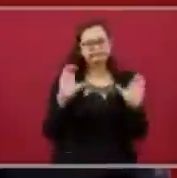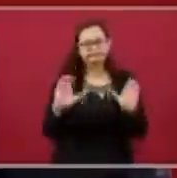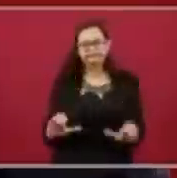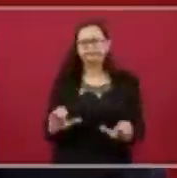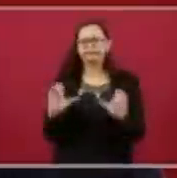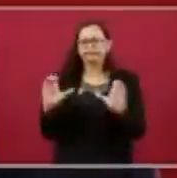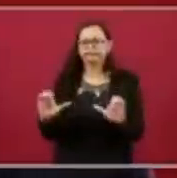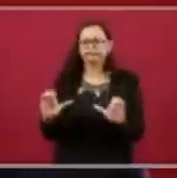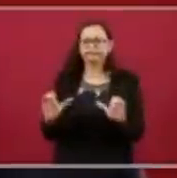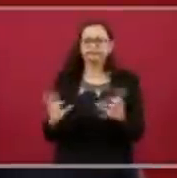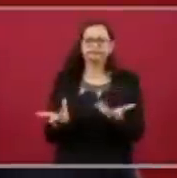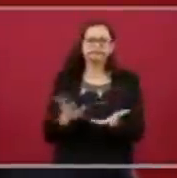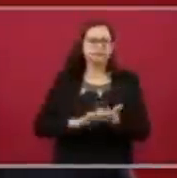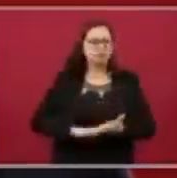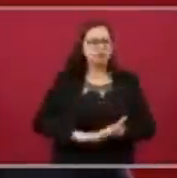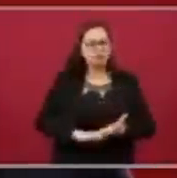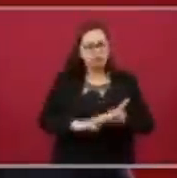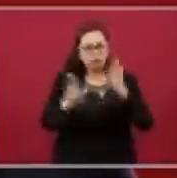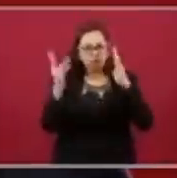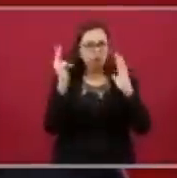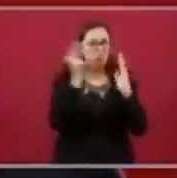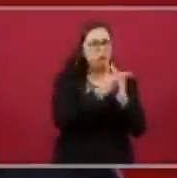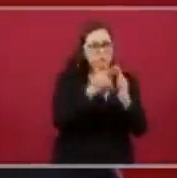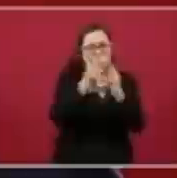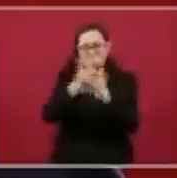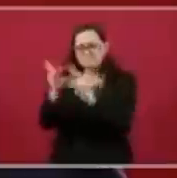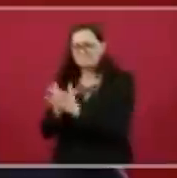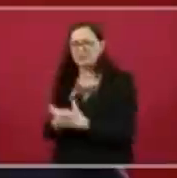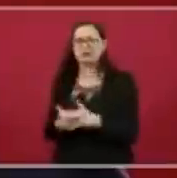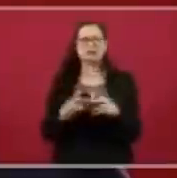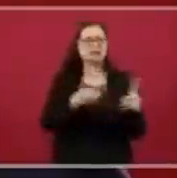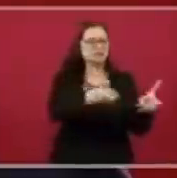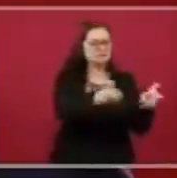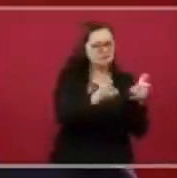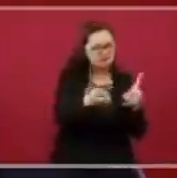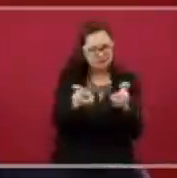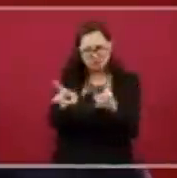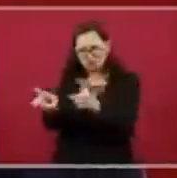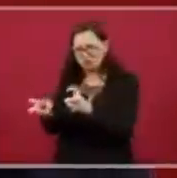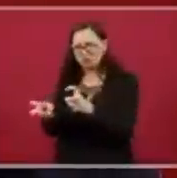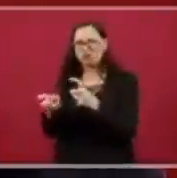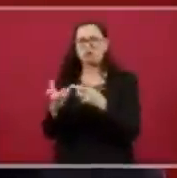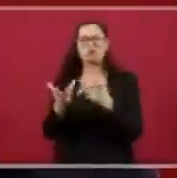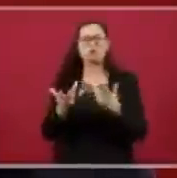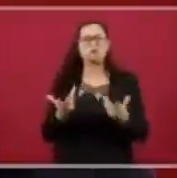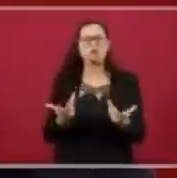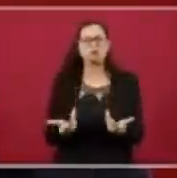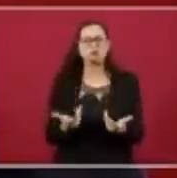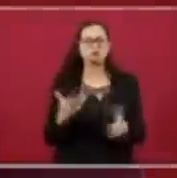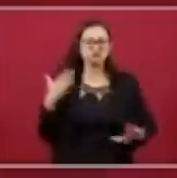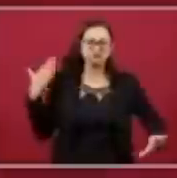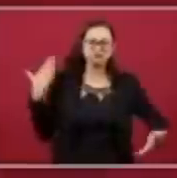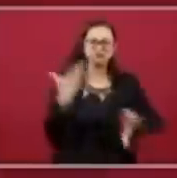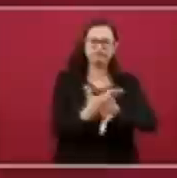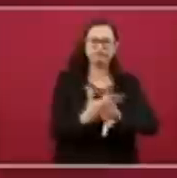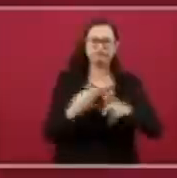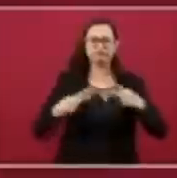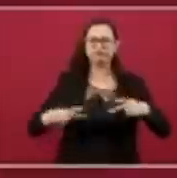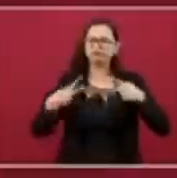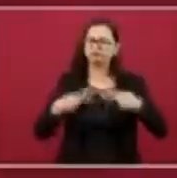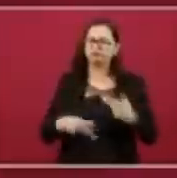podamos resolver los problemas de homicidios, de robos que afectan a la